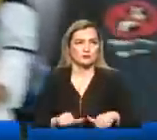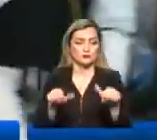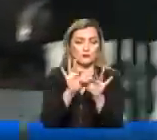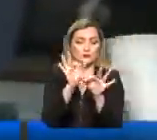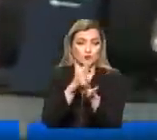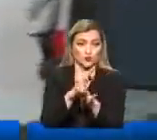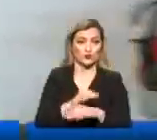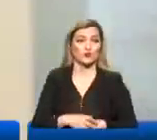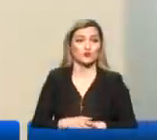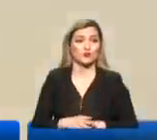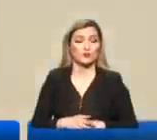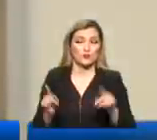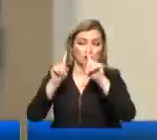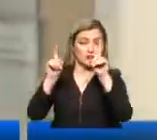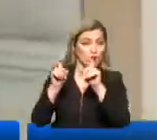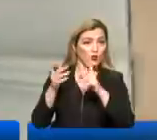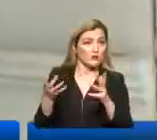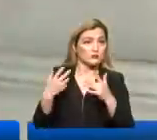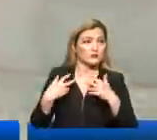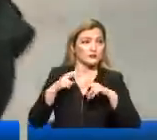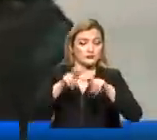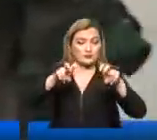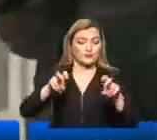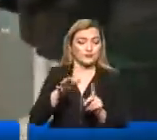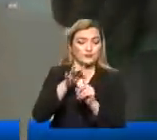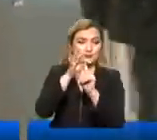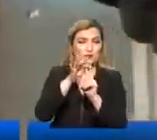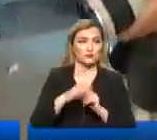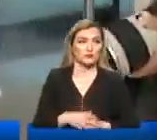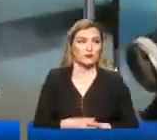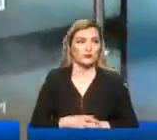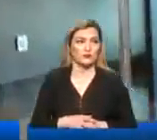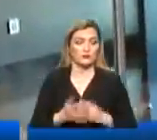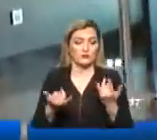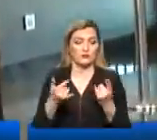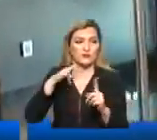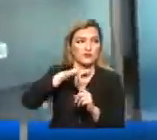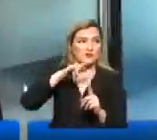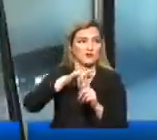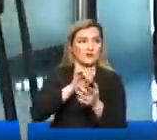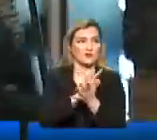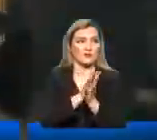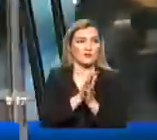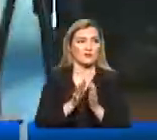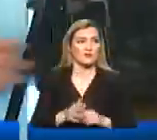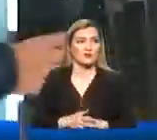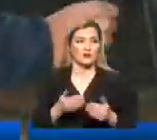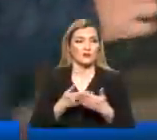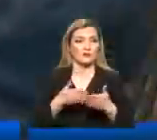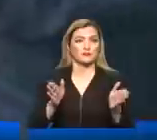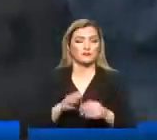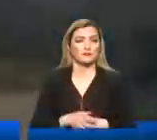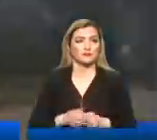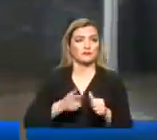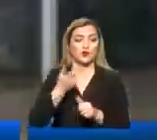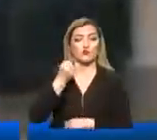este momento nos estamos dirigiendo a las salas VIP, donde pese a que hoy no hay pasajeros, ya están abiertas. El primer